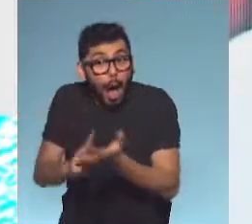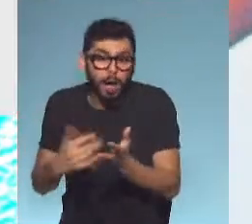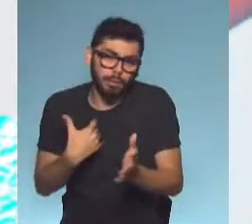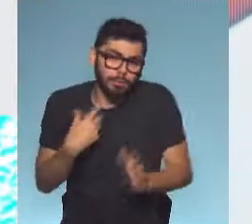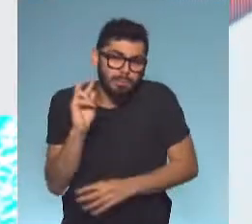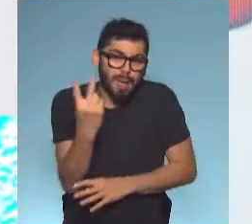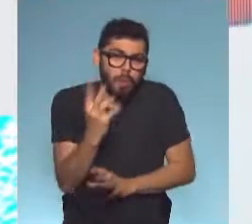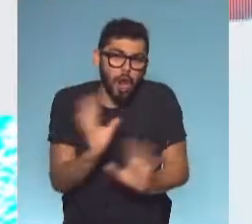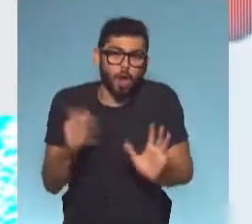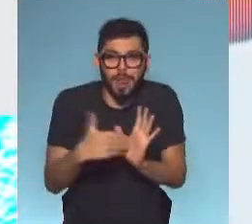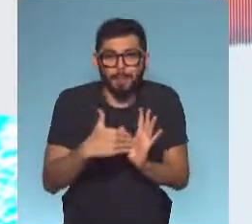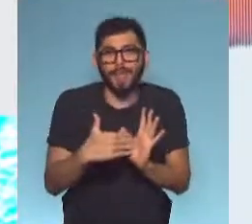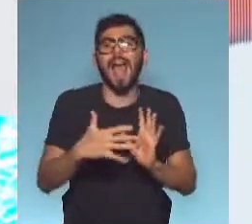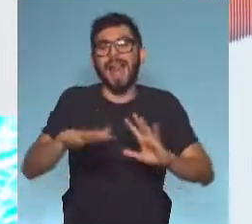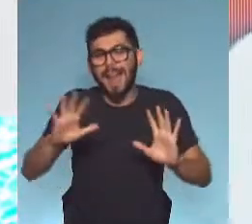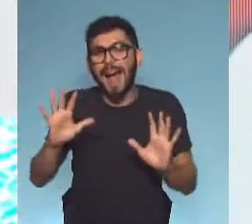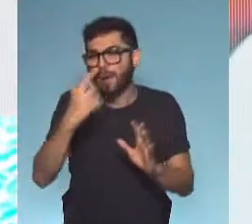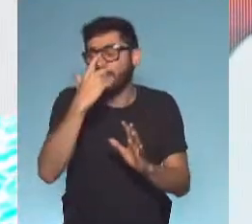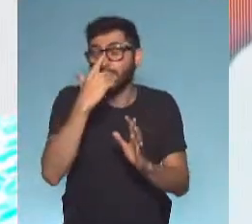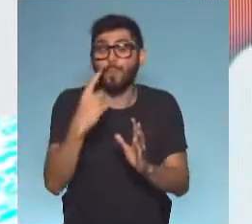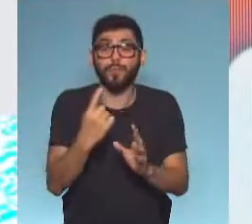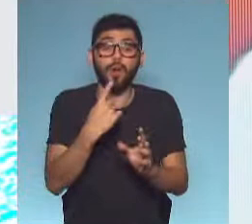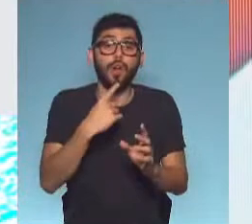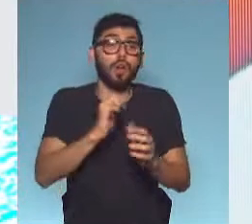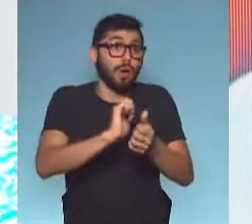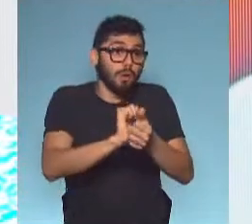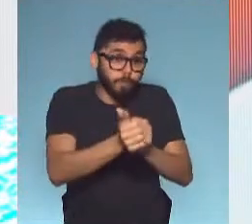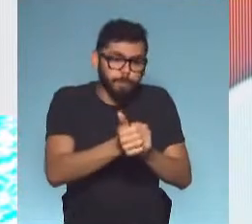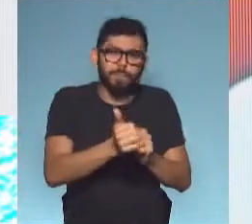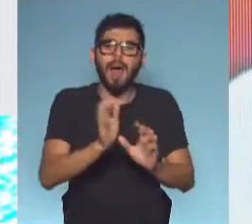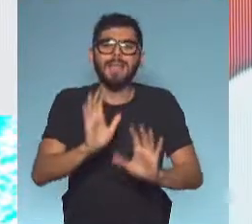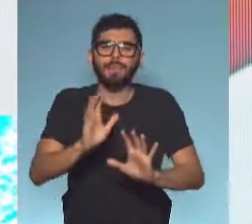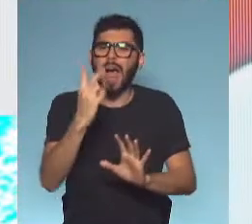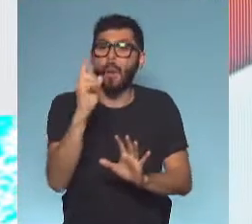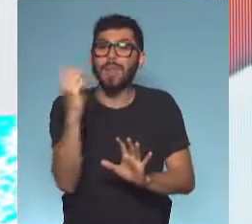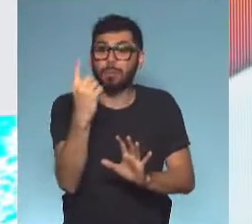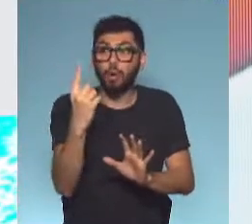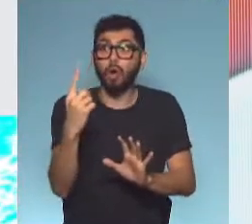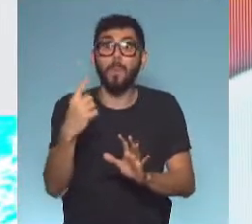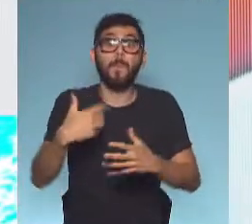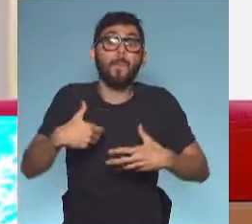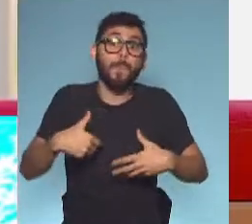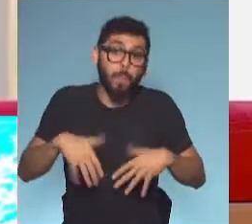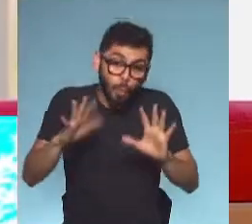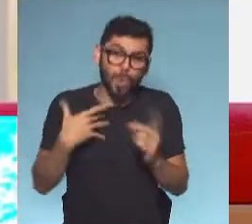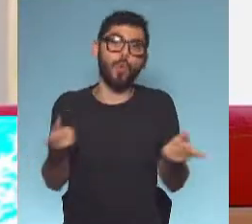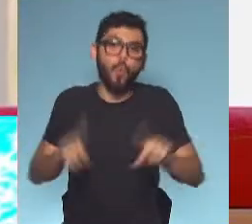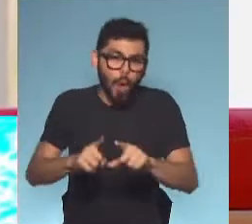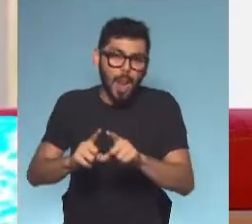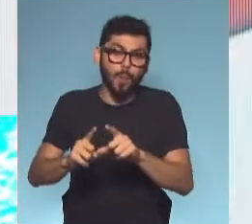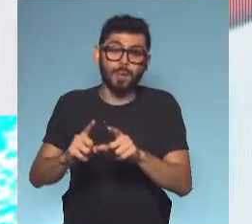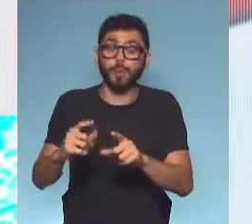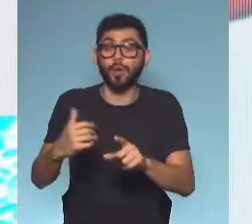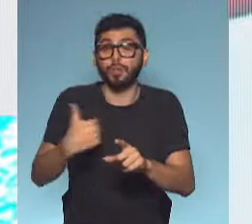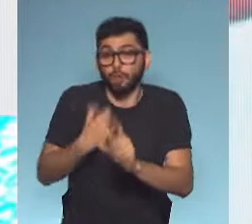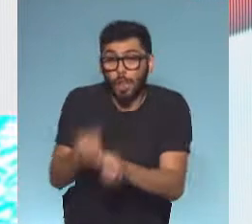Ese tema varía. De que uno podría volver a tener después de esperar aproximadamente 20 minutos, podrías volver a tener. Pero bueno, yo